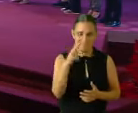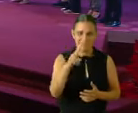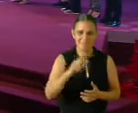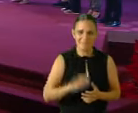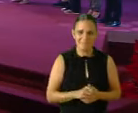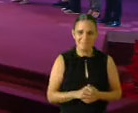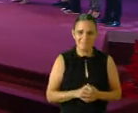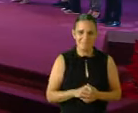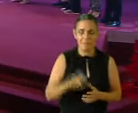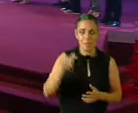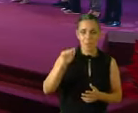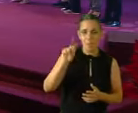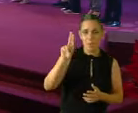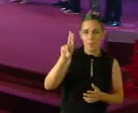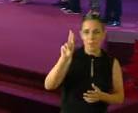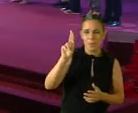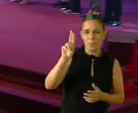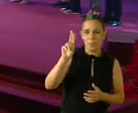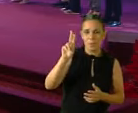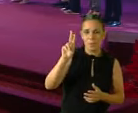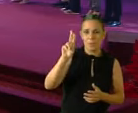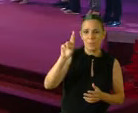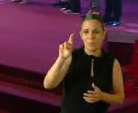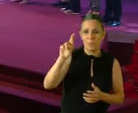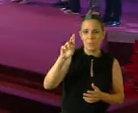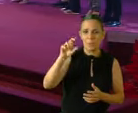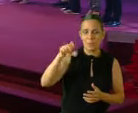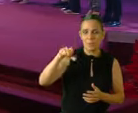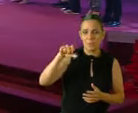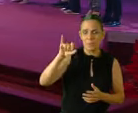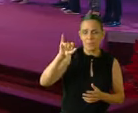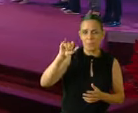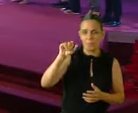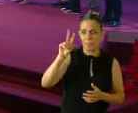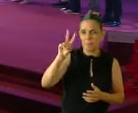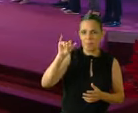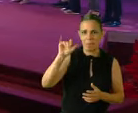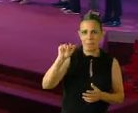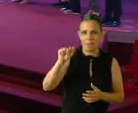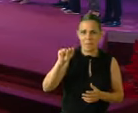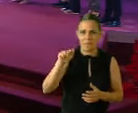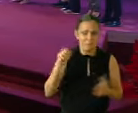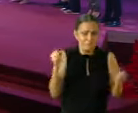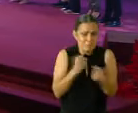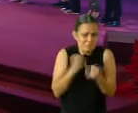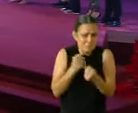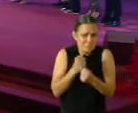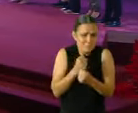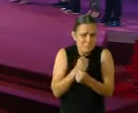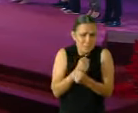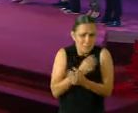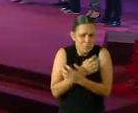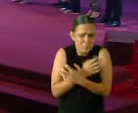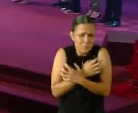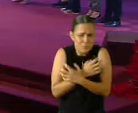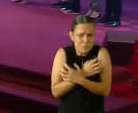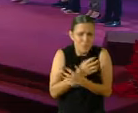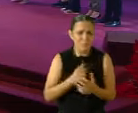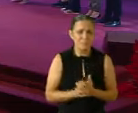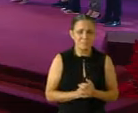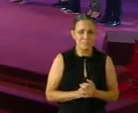Eso es Turquía. Hace un frío pelú. Amén. Me puse un conejo en la cabeza y seguí porque no había nada